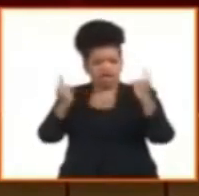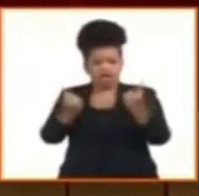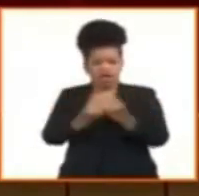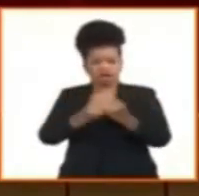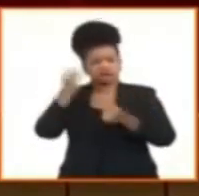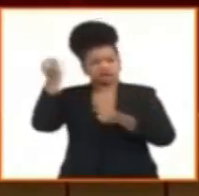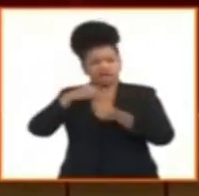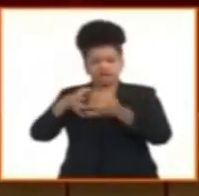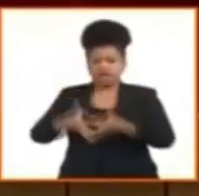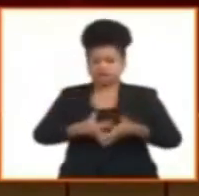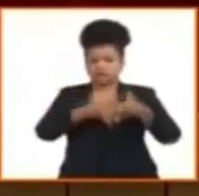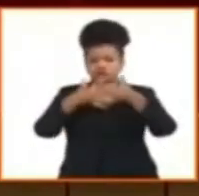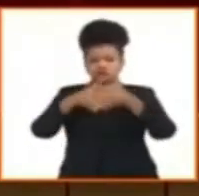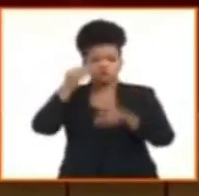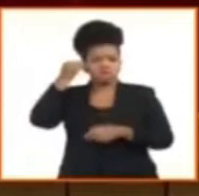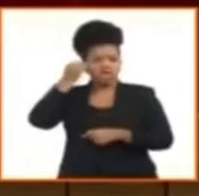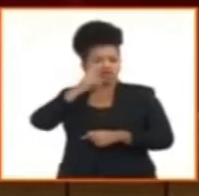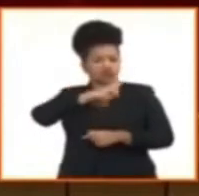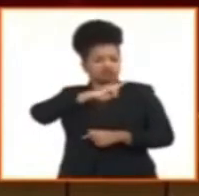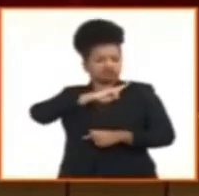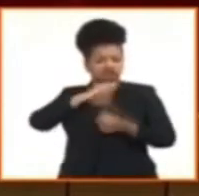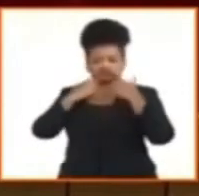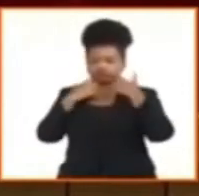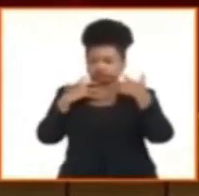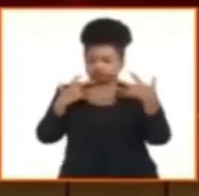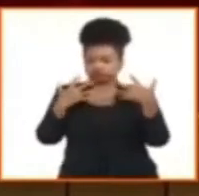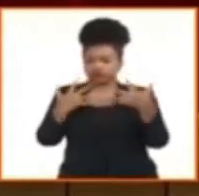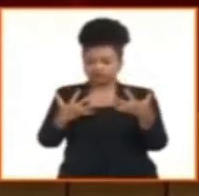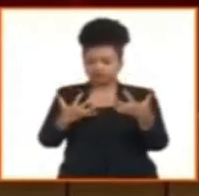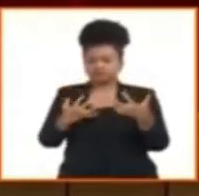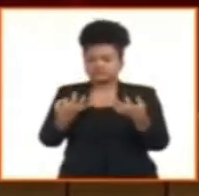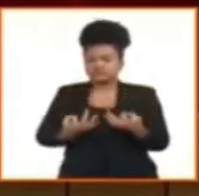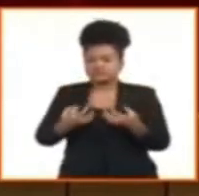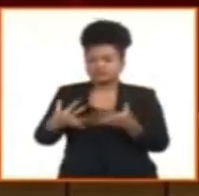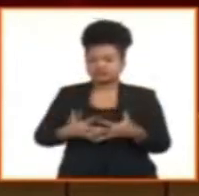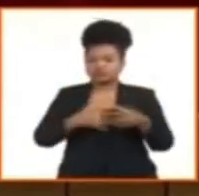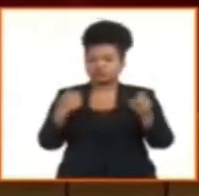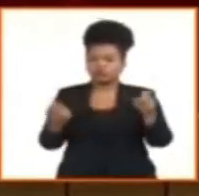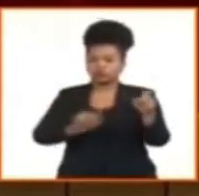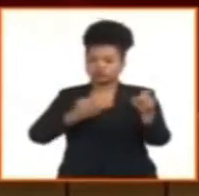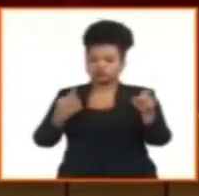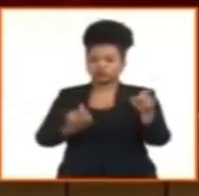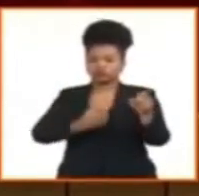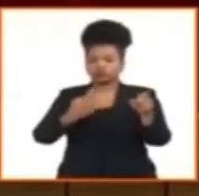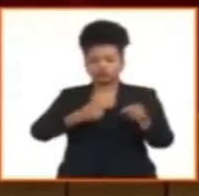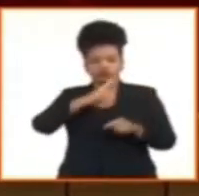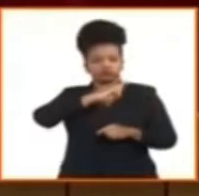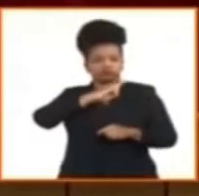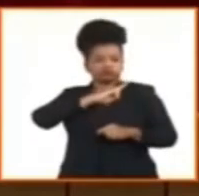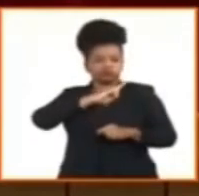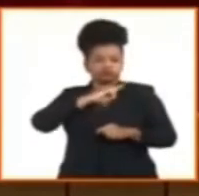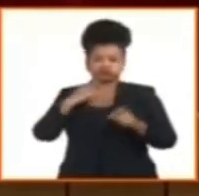Unidos hace todos los intentos por dar una perspectiva simbólica del poder, unido a la guerra